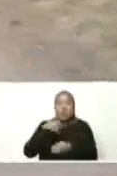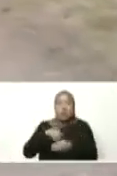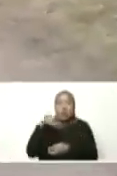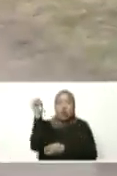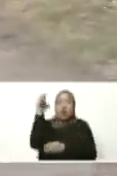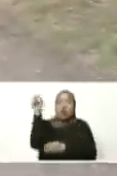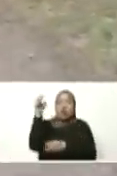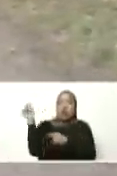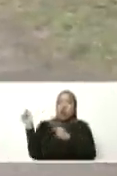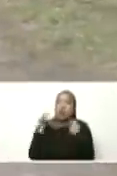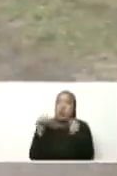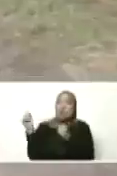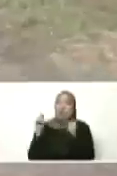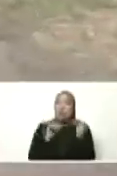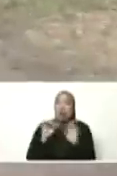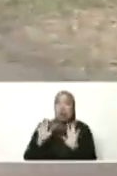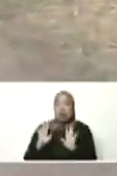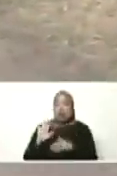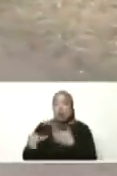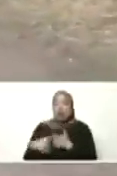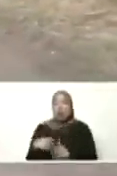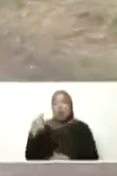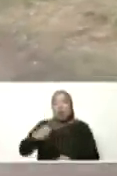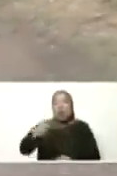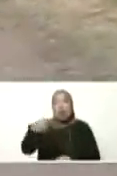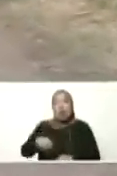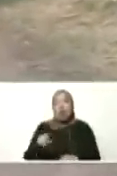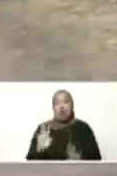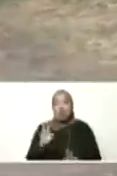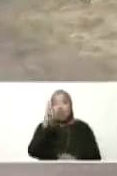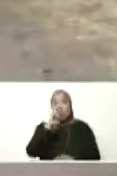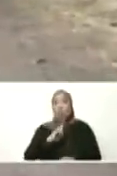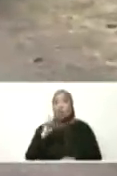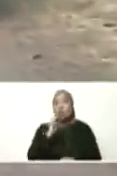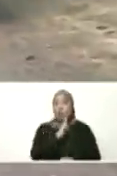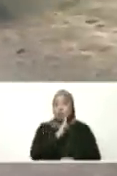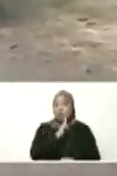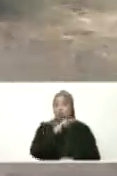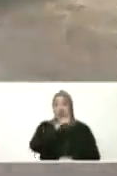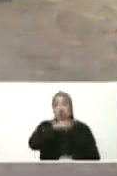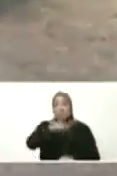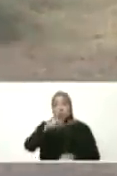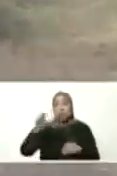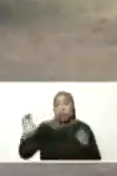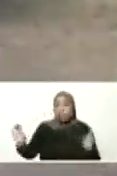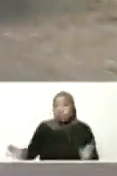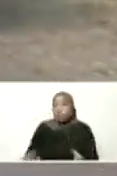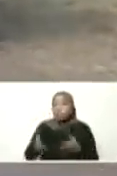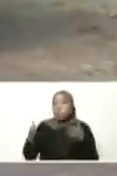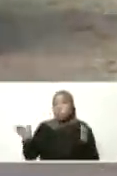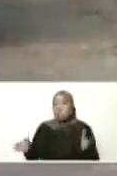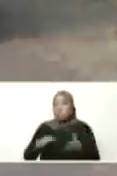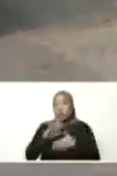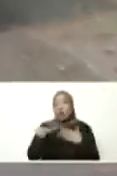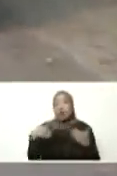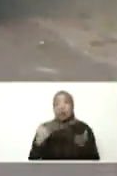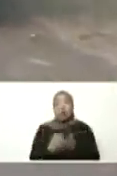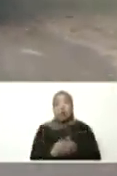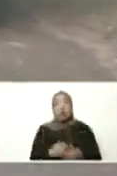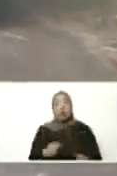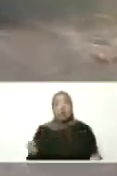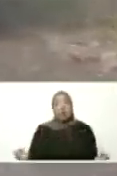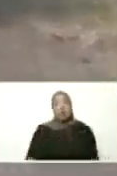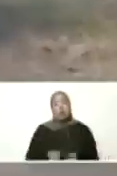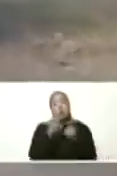del debate, y todo el mundo tiene tareas, todo el mundo tiene ocupación y todo el mundo se motiva, presidente. A eso nos referimos cuando hablamos del espíritu